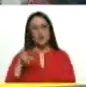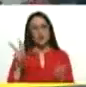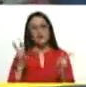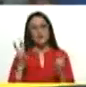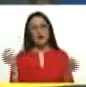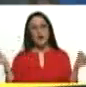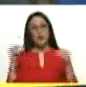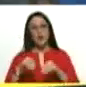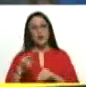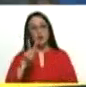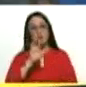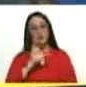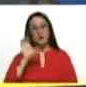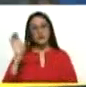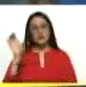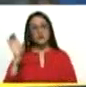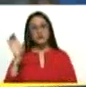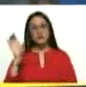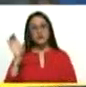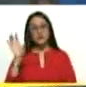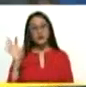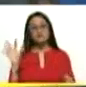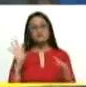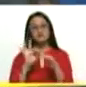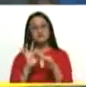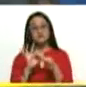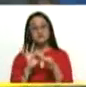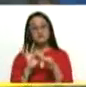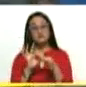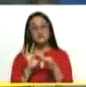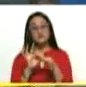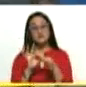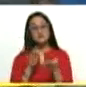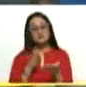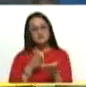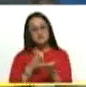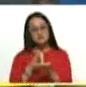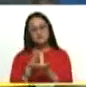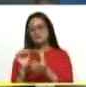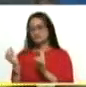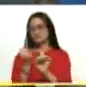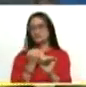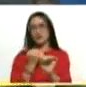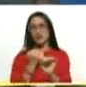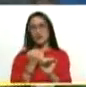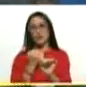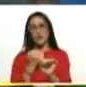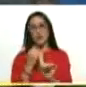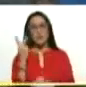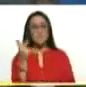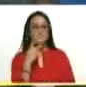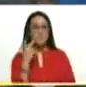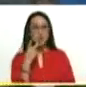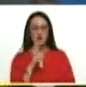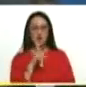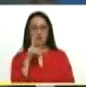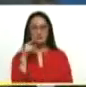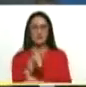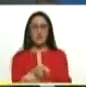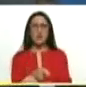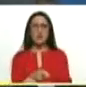acuerdo bilateral o de este encuentro bilateral, nuestro más firme rechazo y repudio a la política criminal de